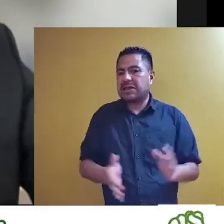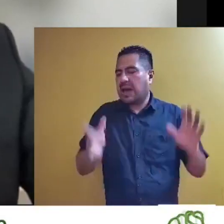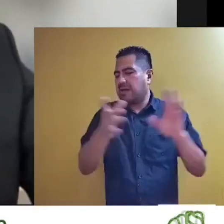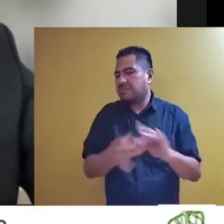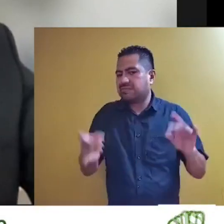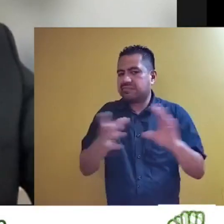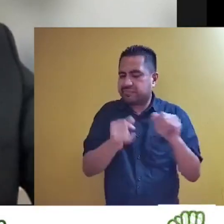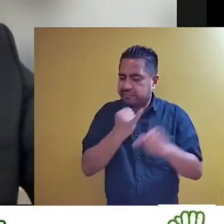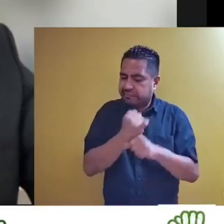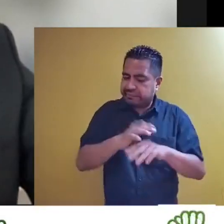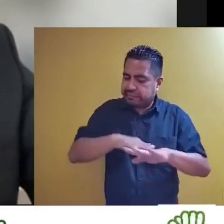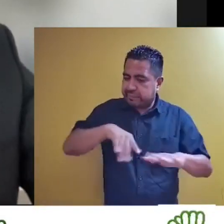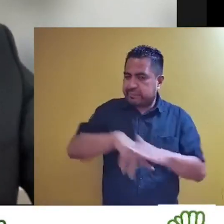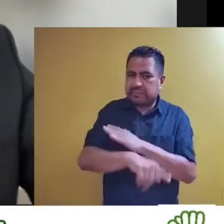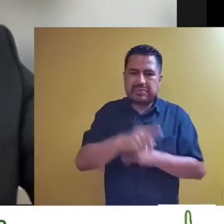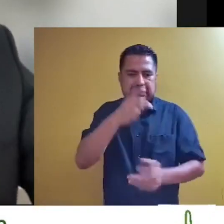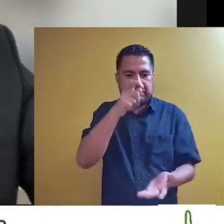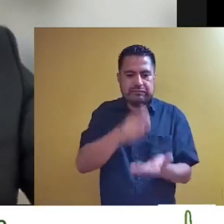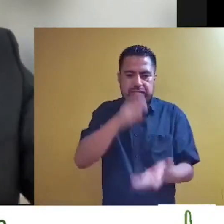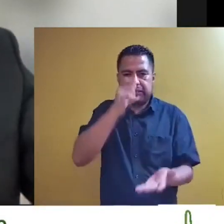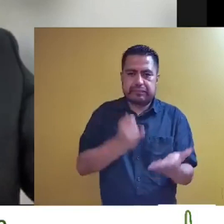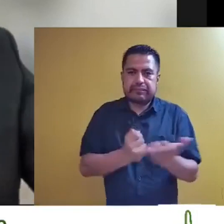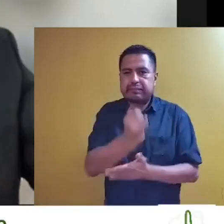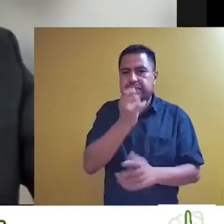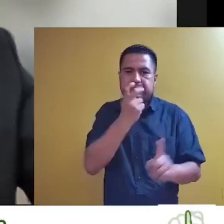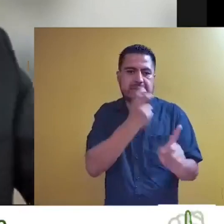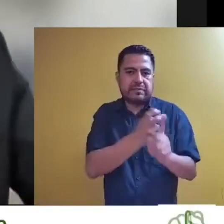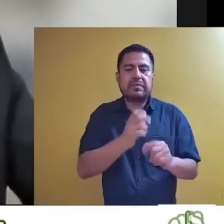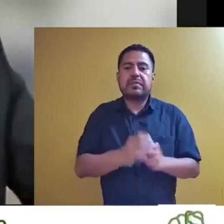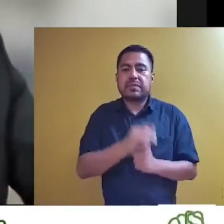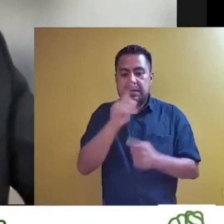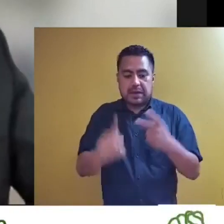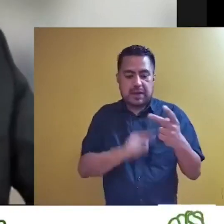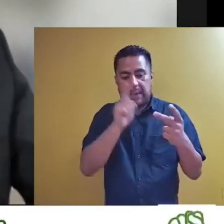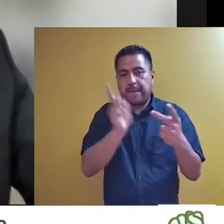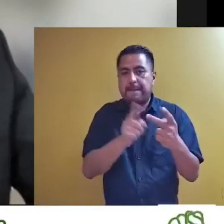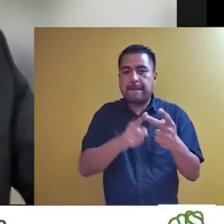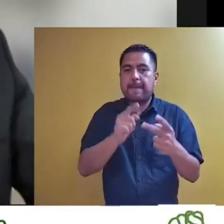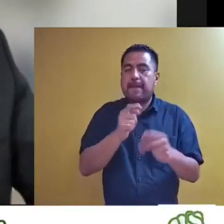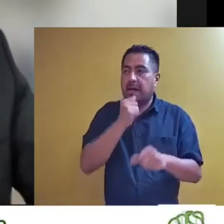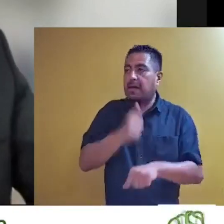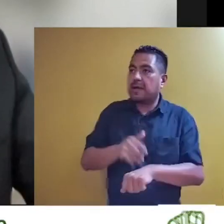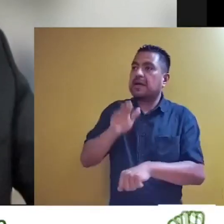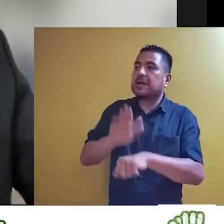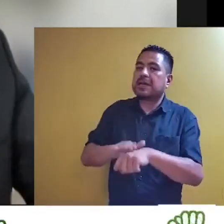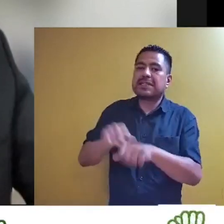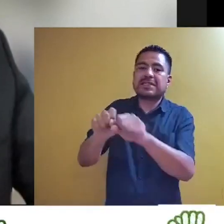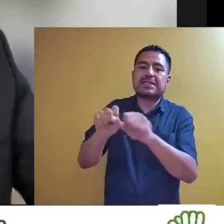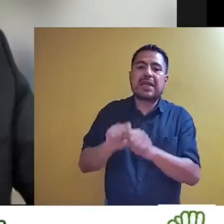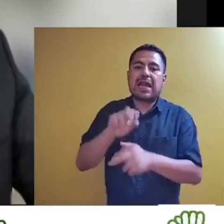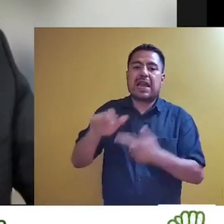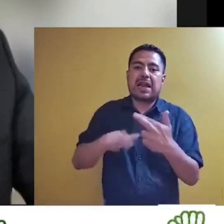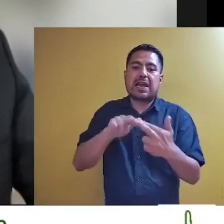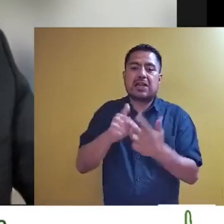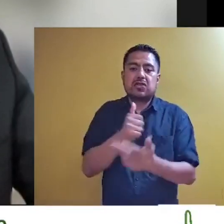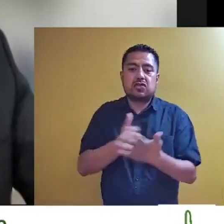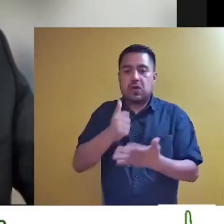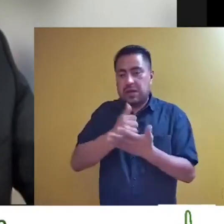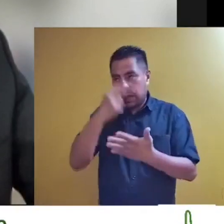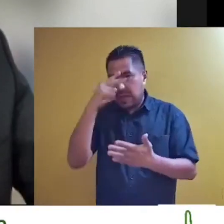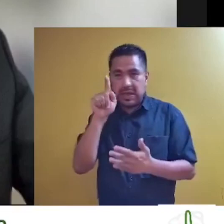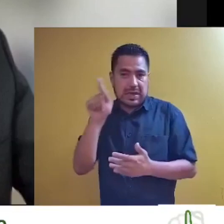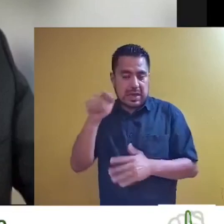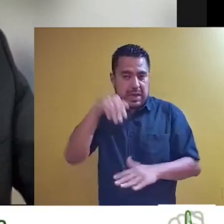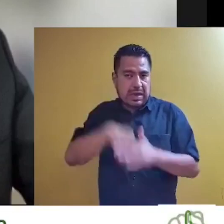en el estudio de fondo de esta sentencia. Segundo, infórmese a la Sala Regional con sede en Ciudad de México para su